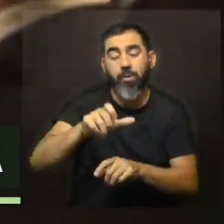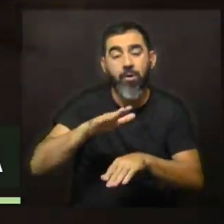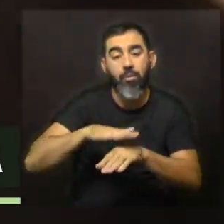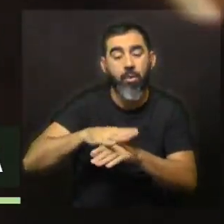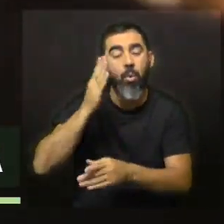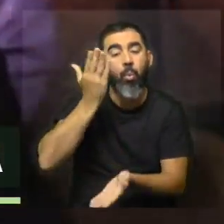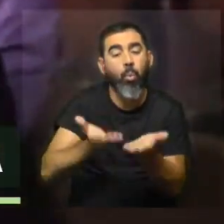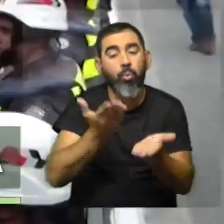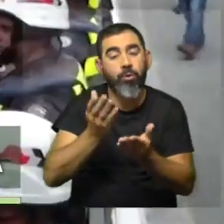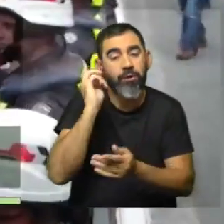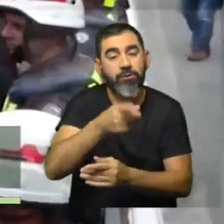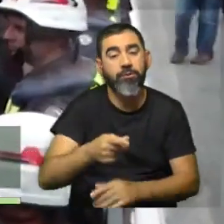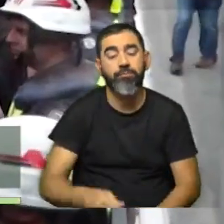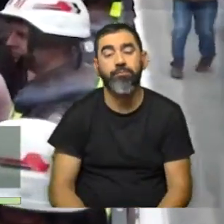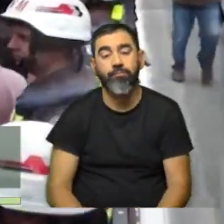sean juzgados.